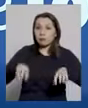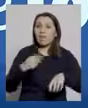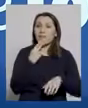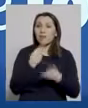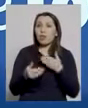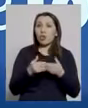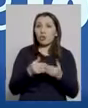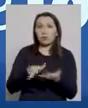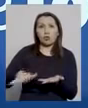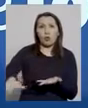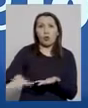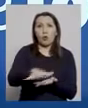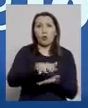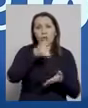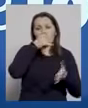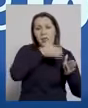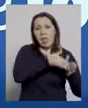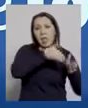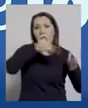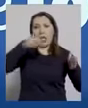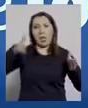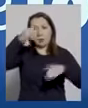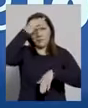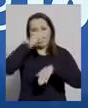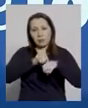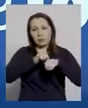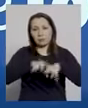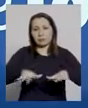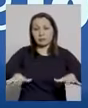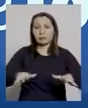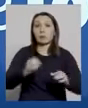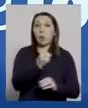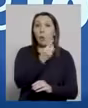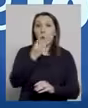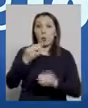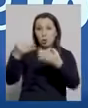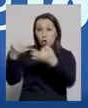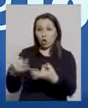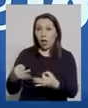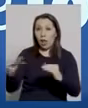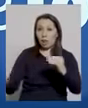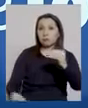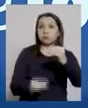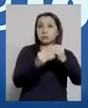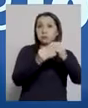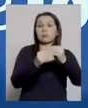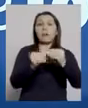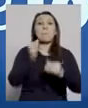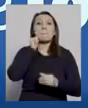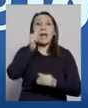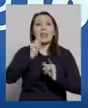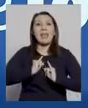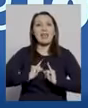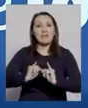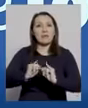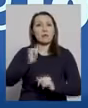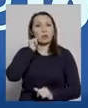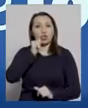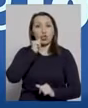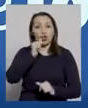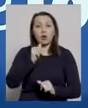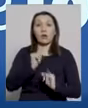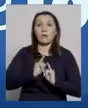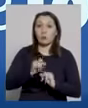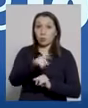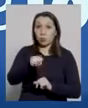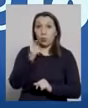decirlo, a lo largo de todo el periodo pandémico. El ajuste de este número de casos al número total lo haremos mañana en el informe diario que se